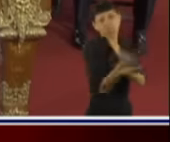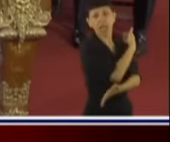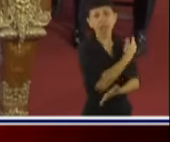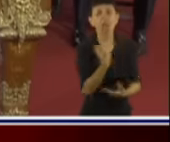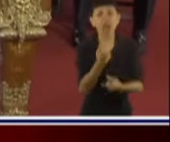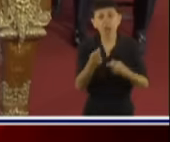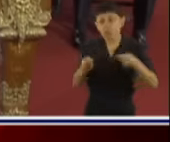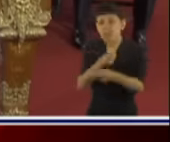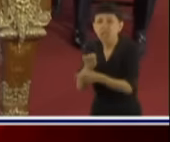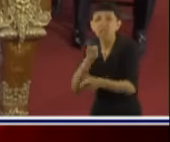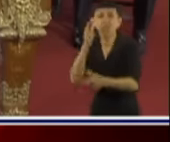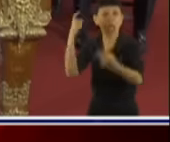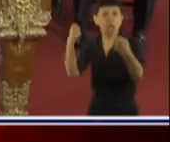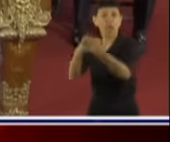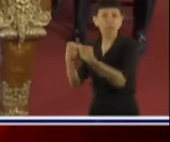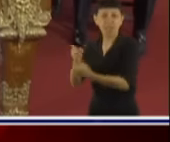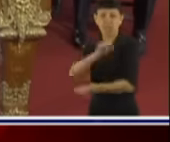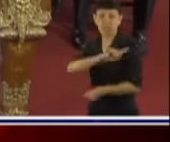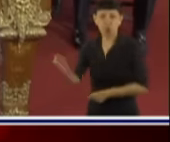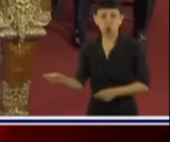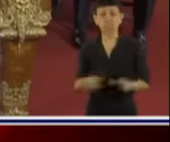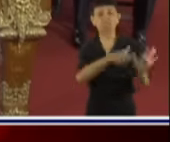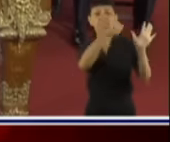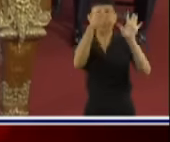reforma del Estado. Sí. Que le dieron